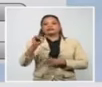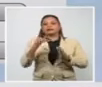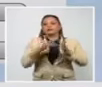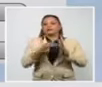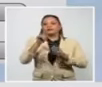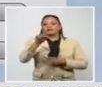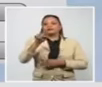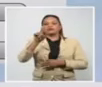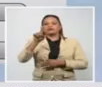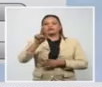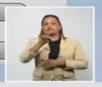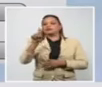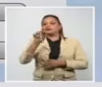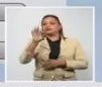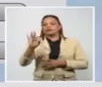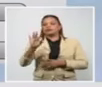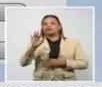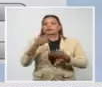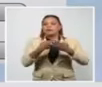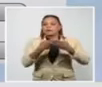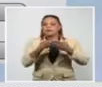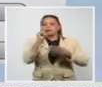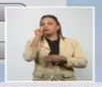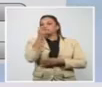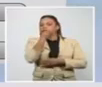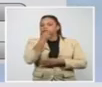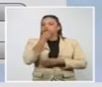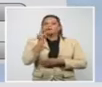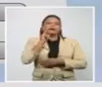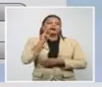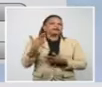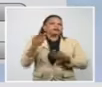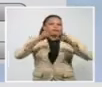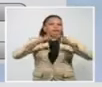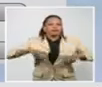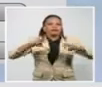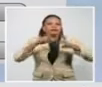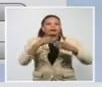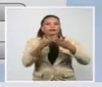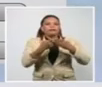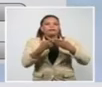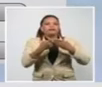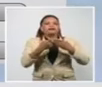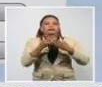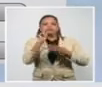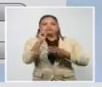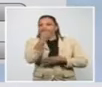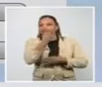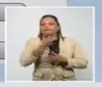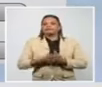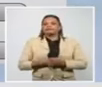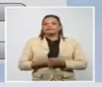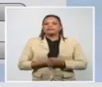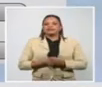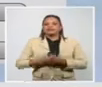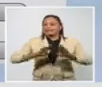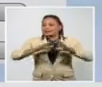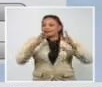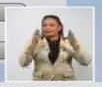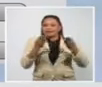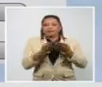1.976.118 muestras para el diagnóstico de la COVID-19 y de este estudio se han